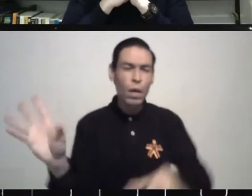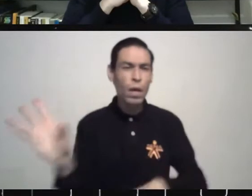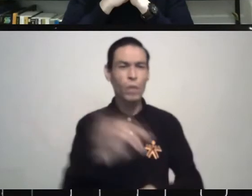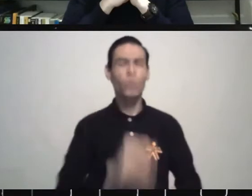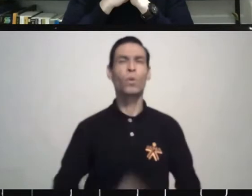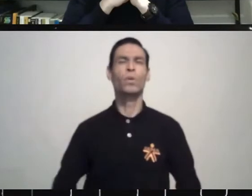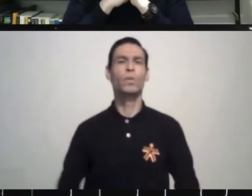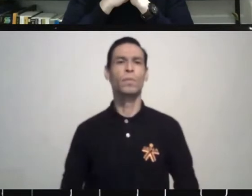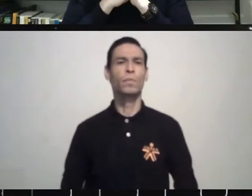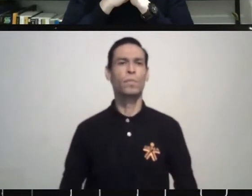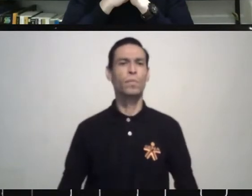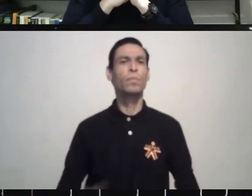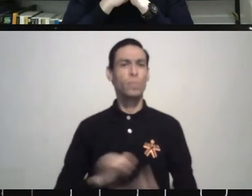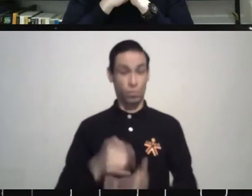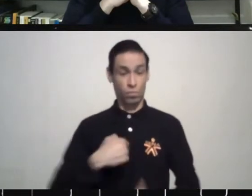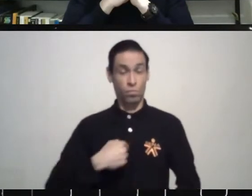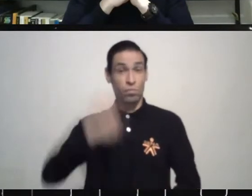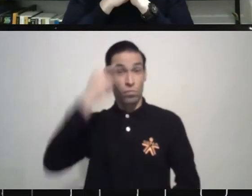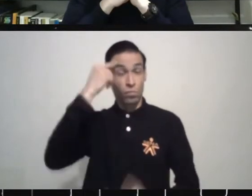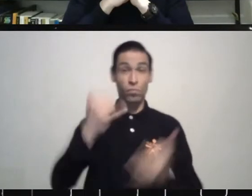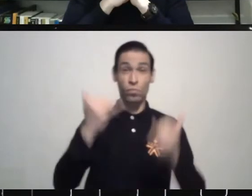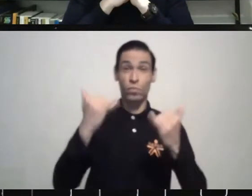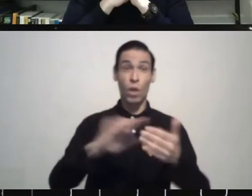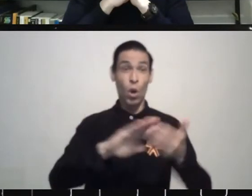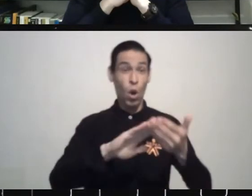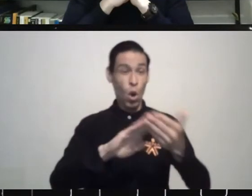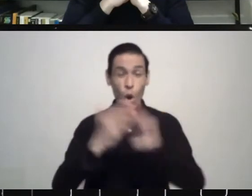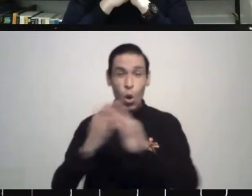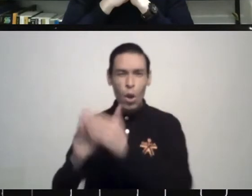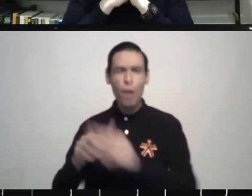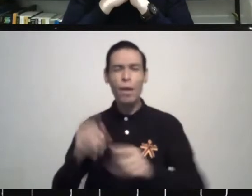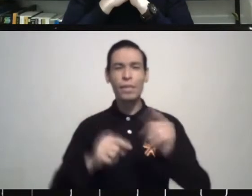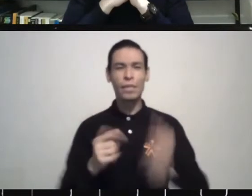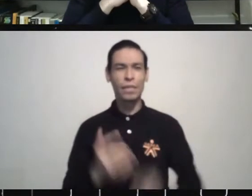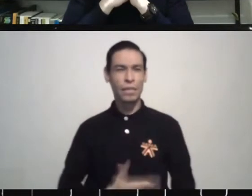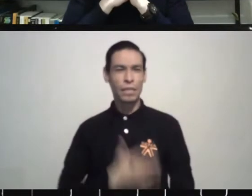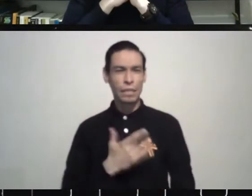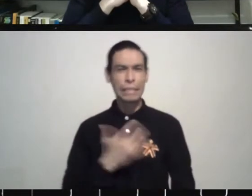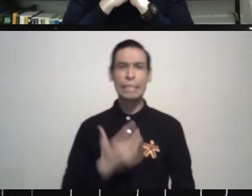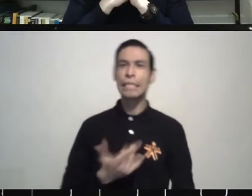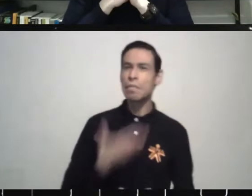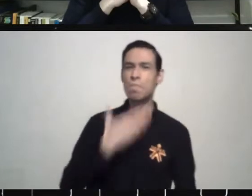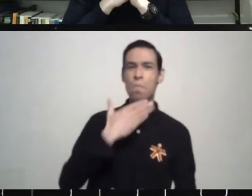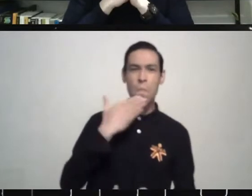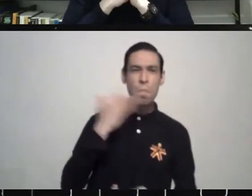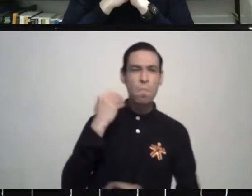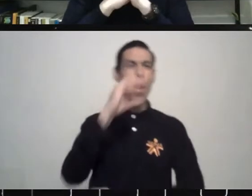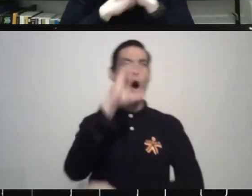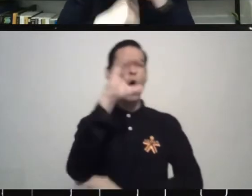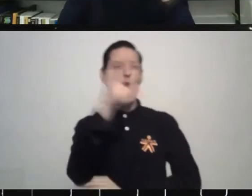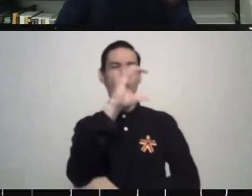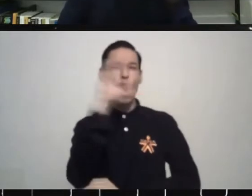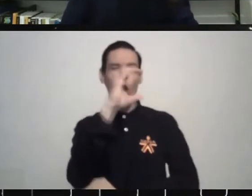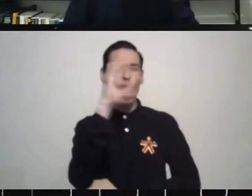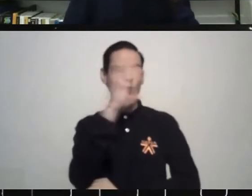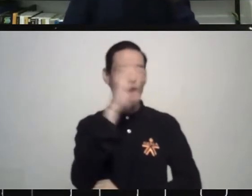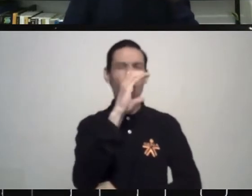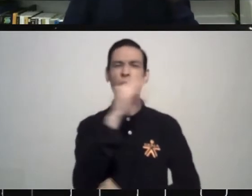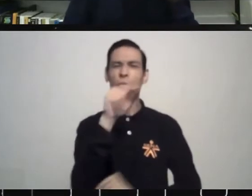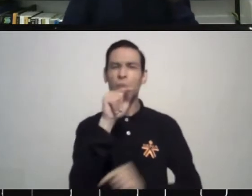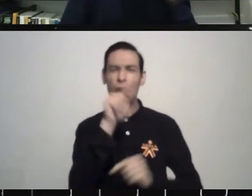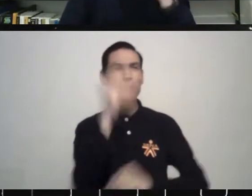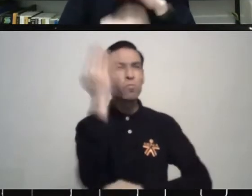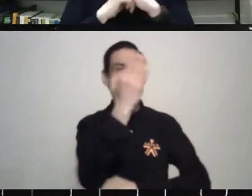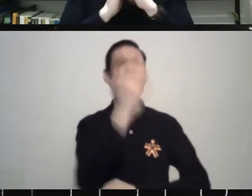que hay comunidades que hoy valoran mucho más las películas colombianas que a veces las grandes ciudades. Es una gran crítica a las grandes ciudades, con